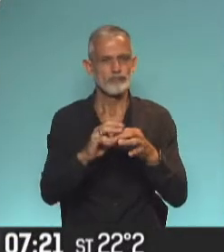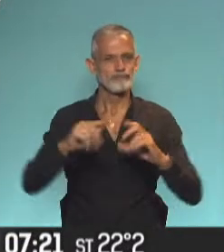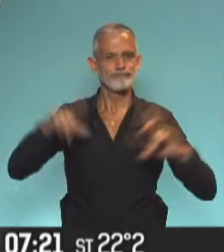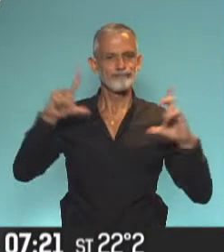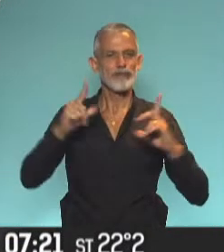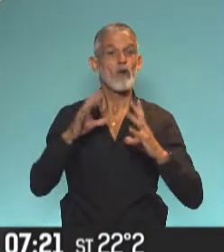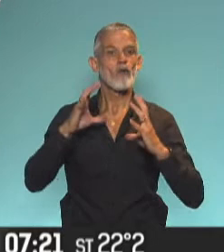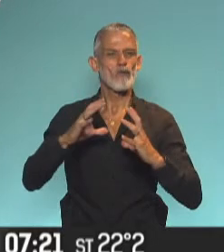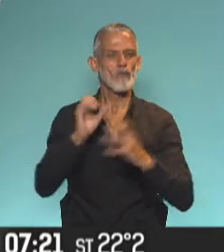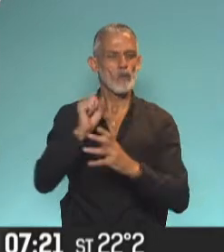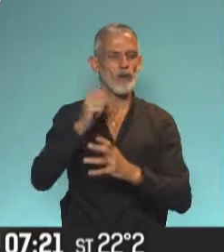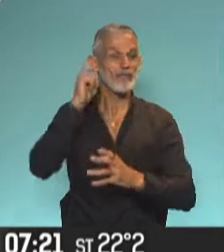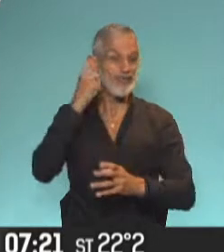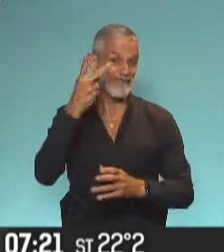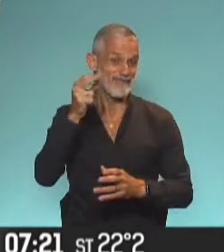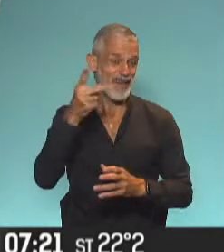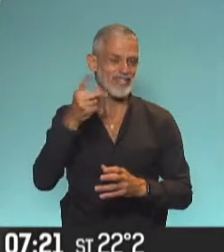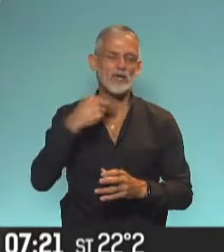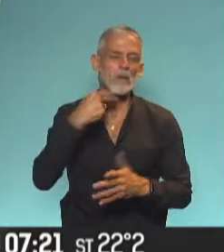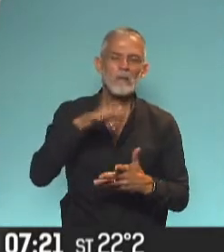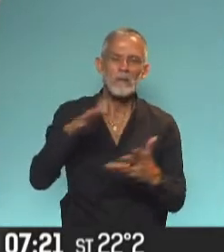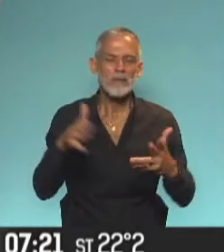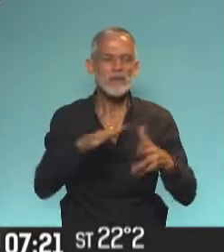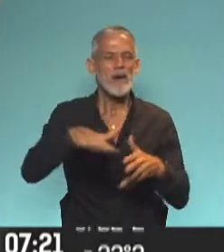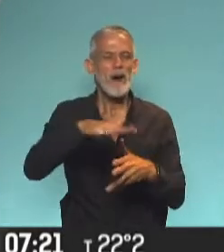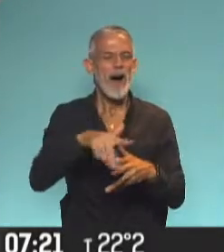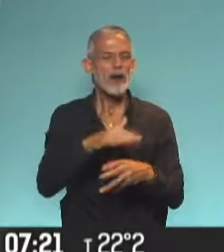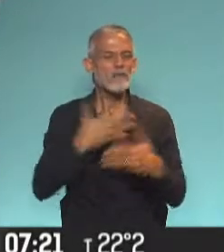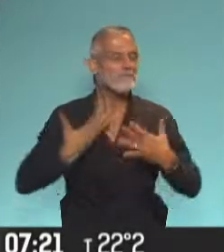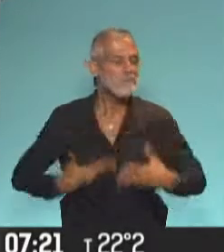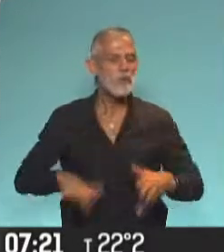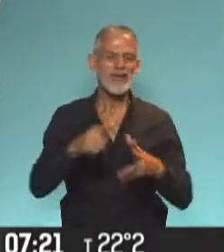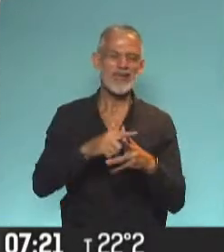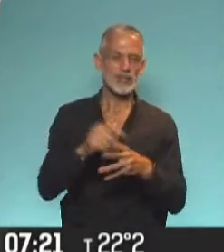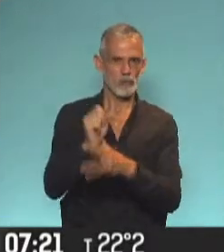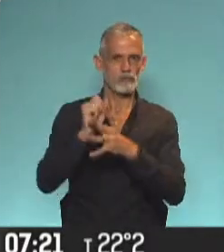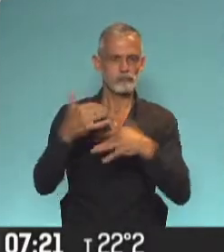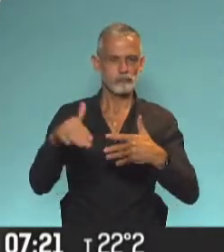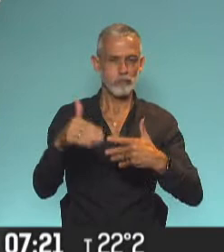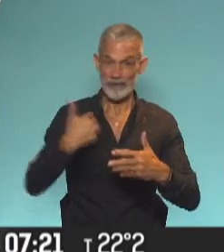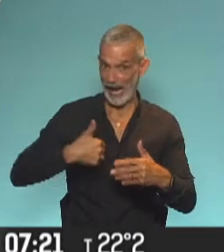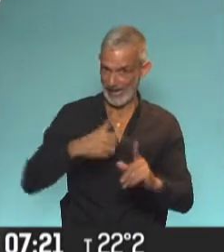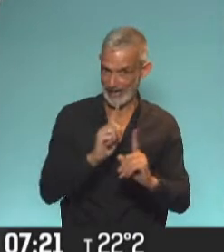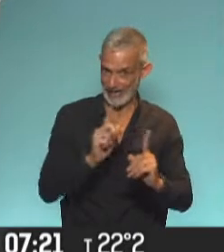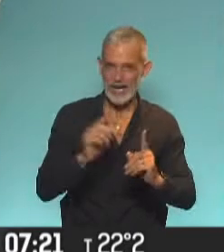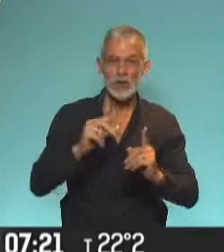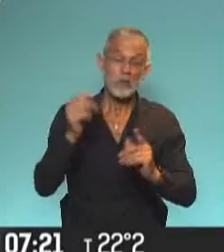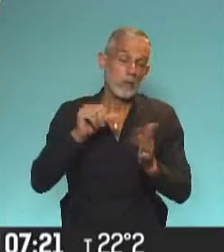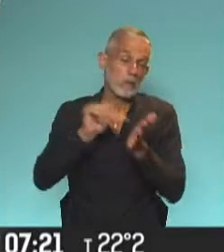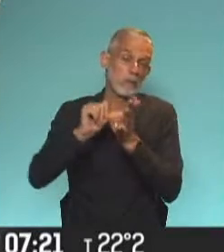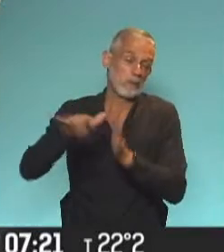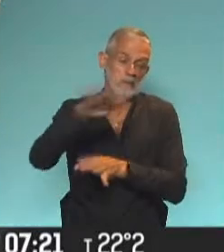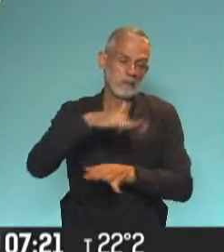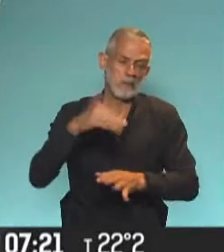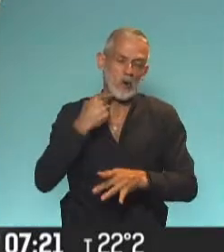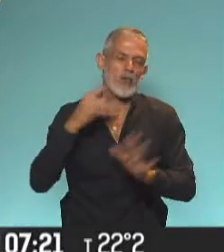un futbolista de 20 años, un pibe de barrio, modesto y talentoso. La saga no está situada en la Argentina, sino en algún lugar